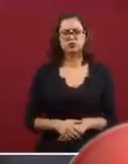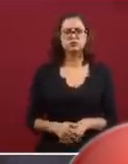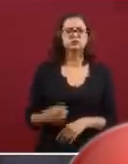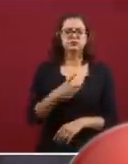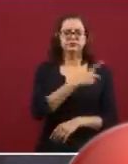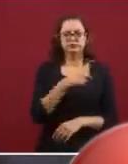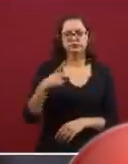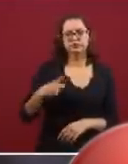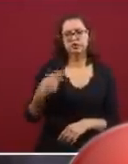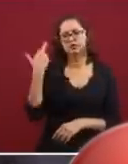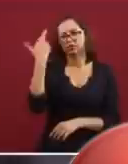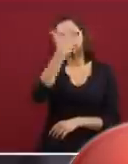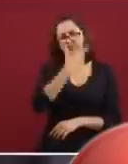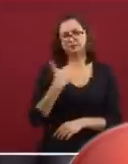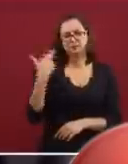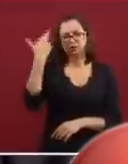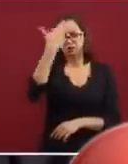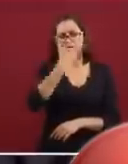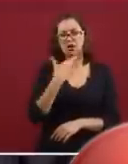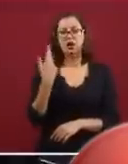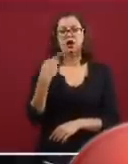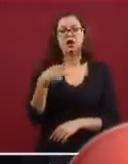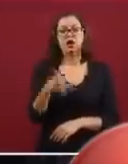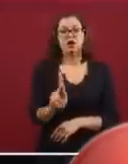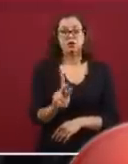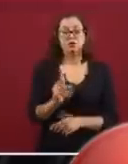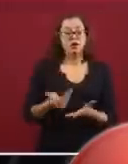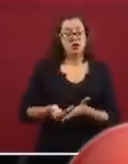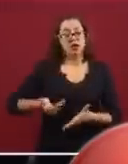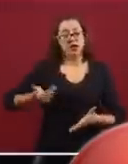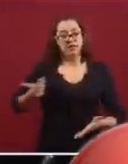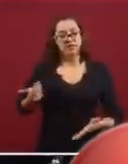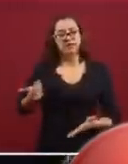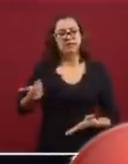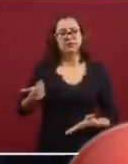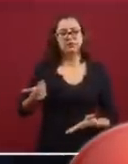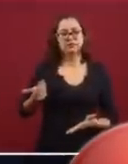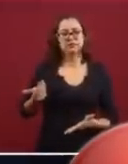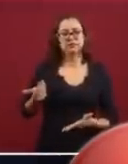de revisar. Pero antes de eso,